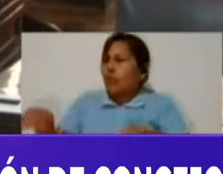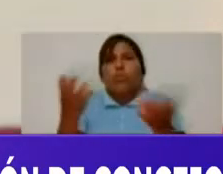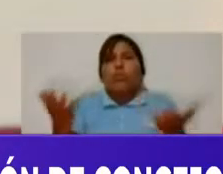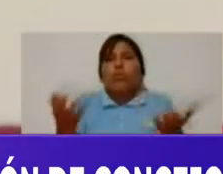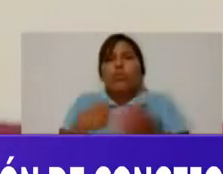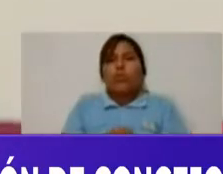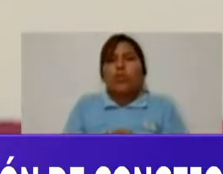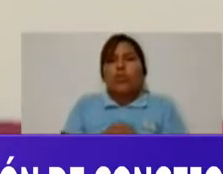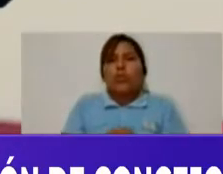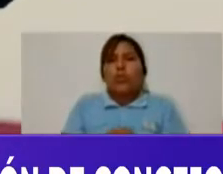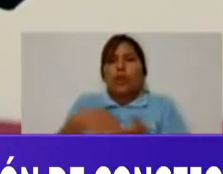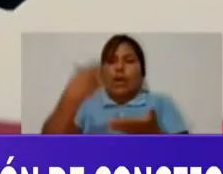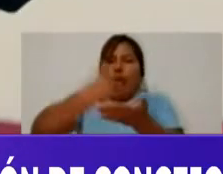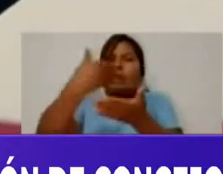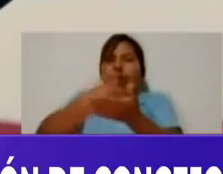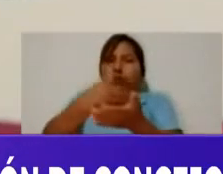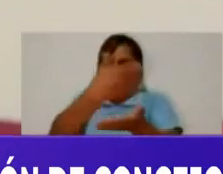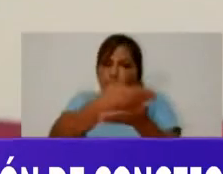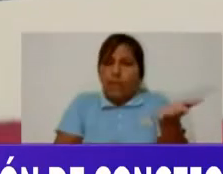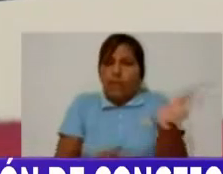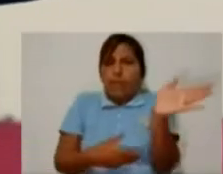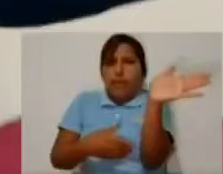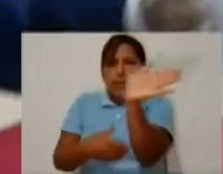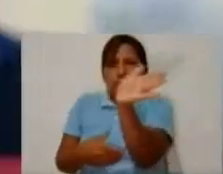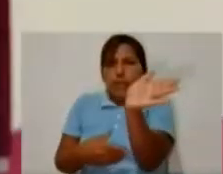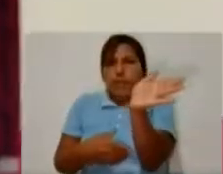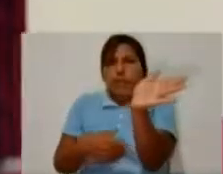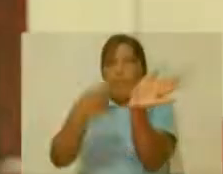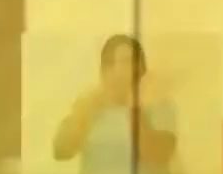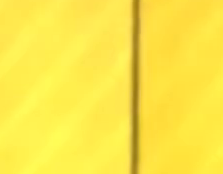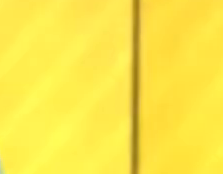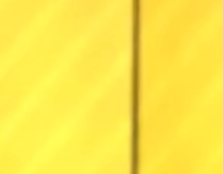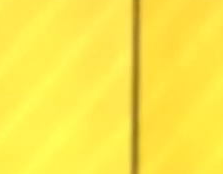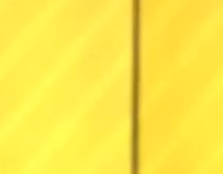han abierto investigación. Porque le llegó su carta de notaría del día de hoy. Entonces yo me pregunto, señor alcalde.